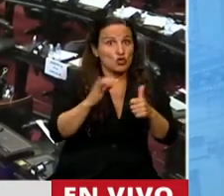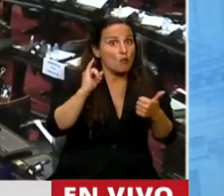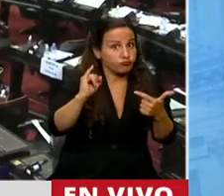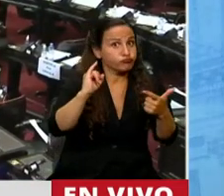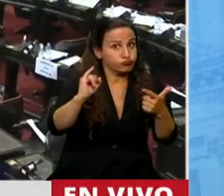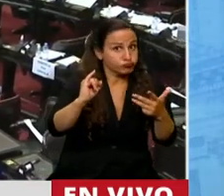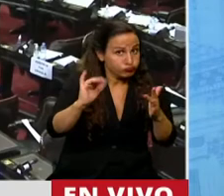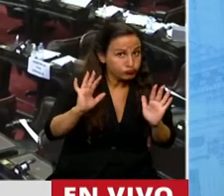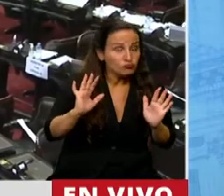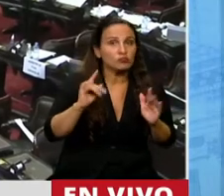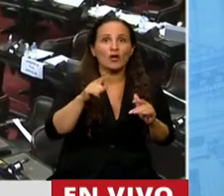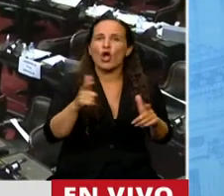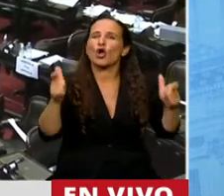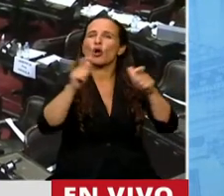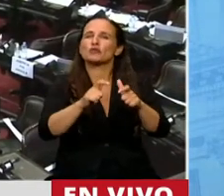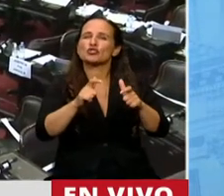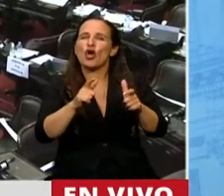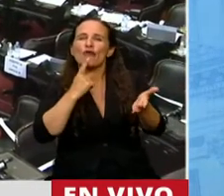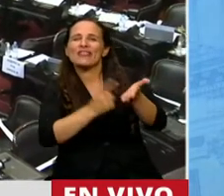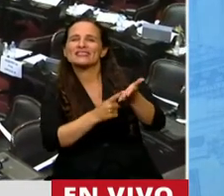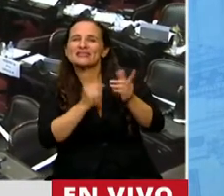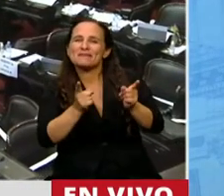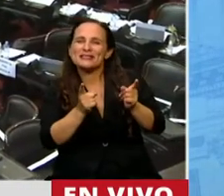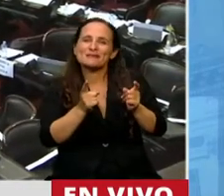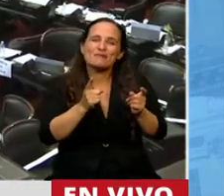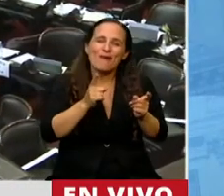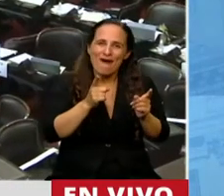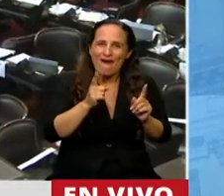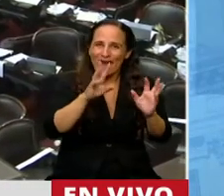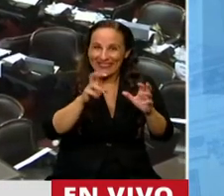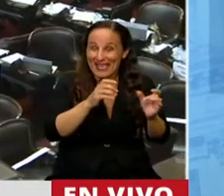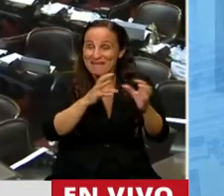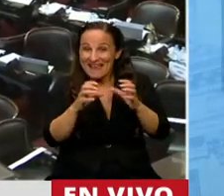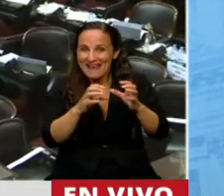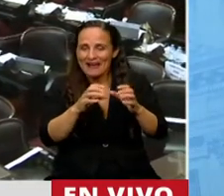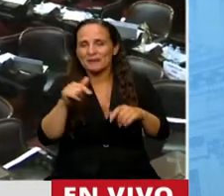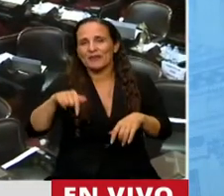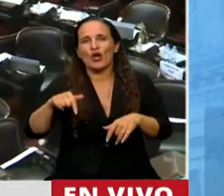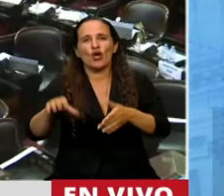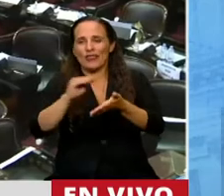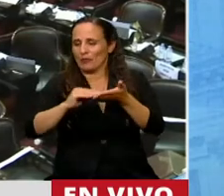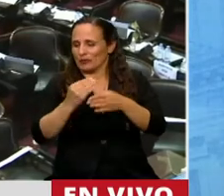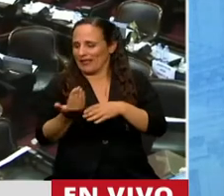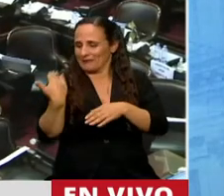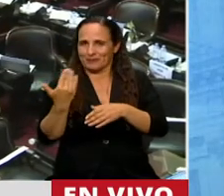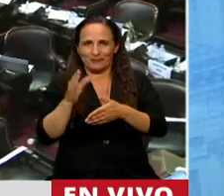con la comisión donde se estaba definiendo esto. Por supuesto, hoy la diputada